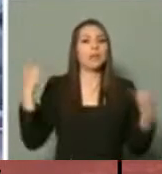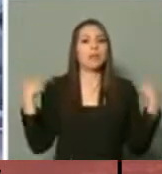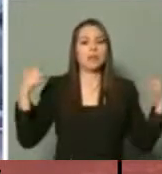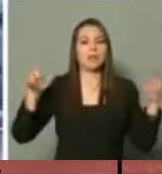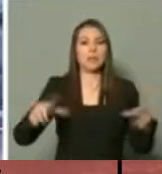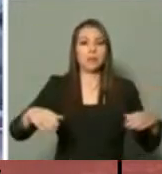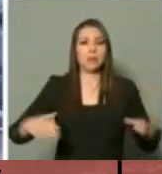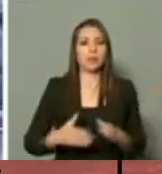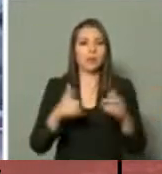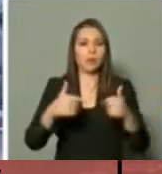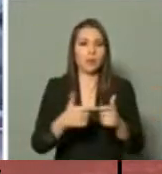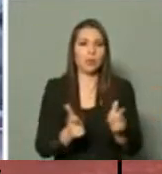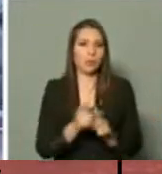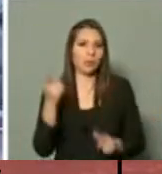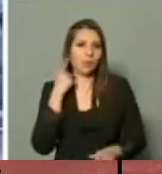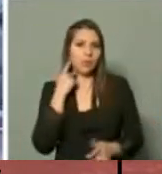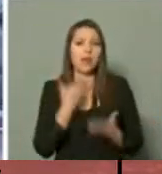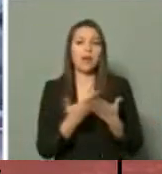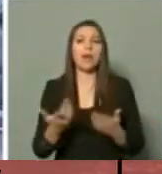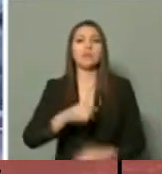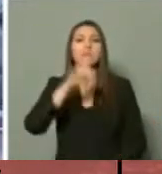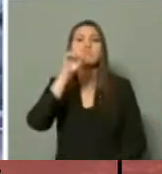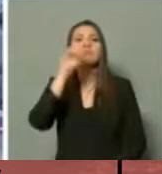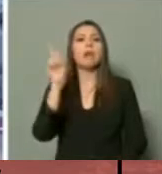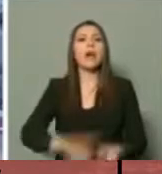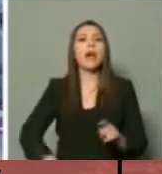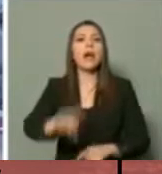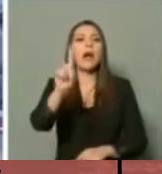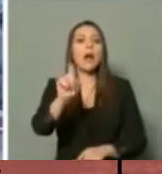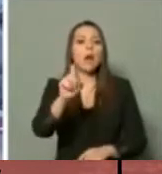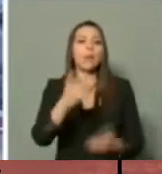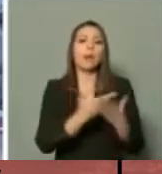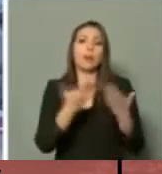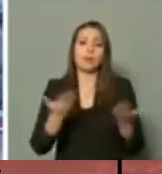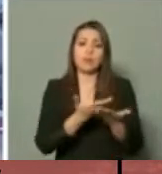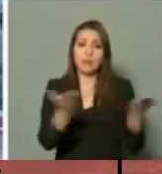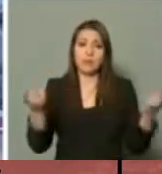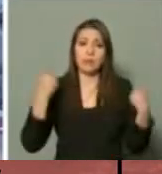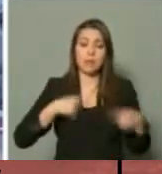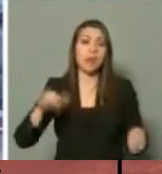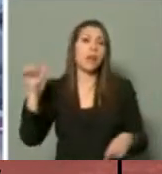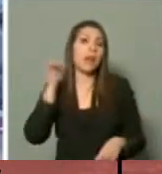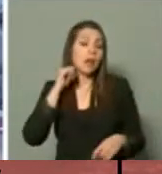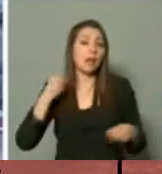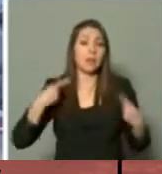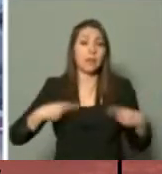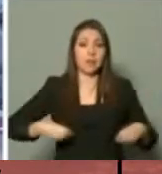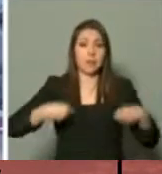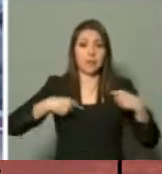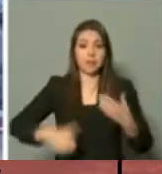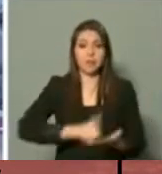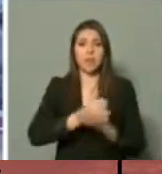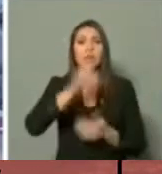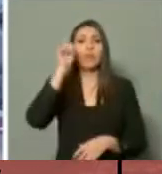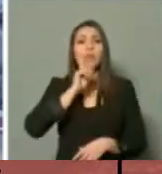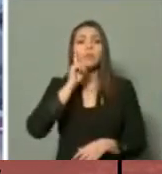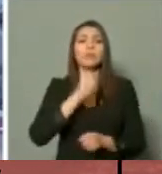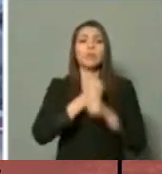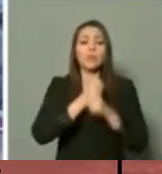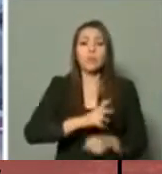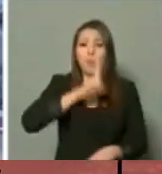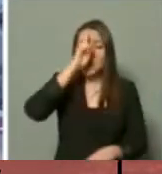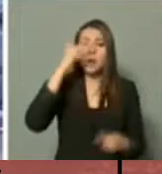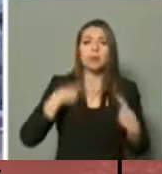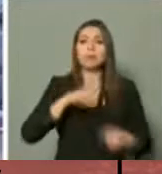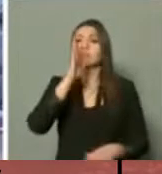agua. Por ello, hoy le digo a los compañeros de Azcapotzalco, a los ciudadanos, a las mujeres que son víctimas de violencia, a las madres que no pueden salir a